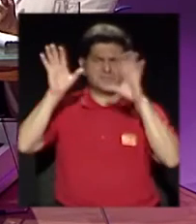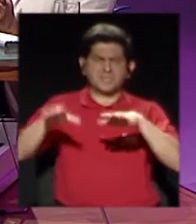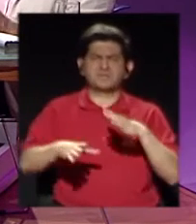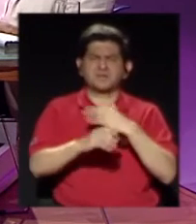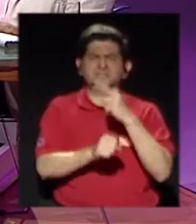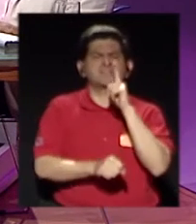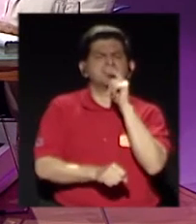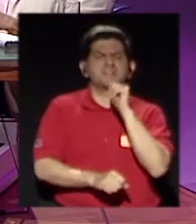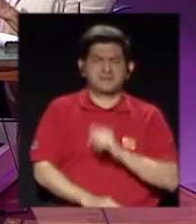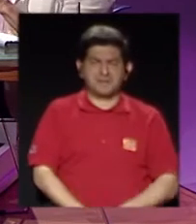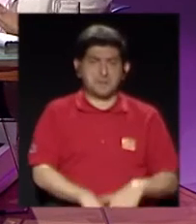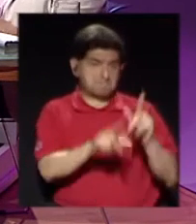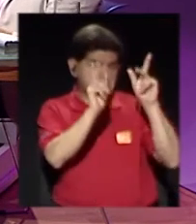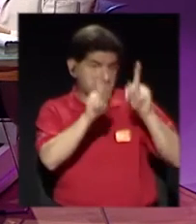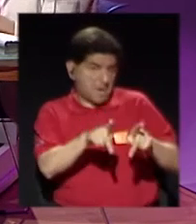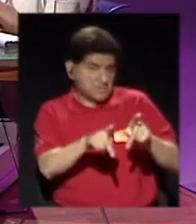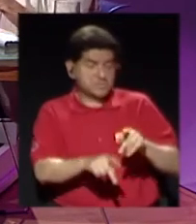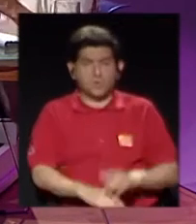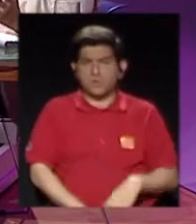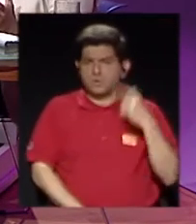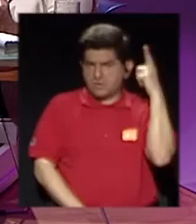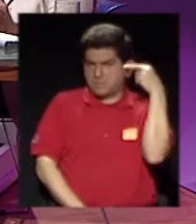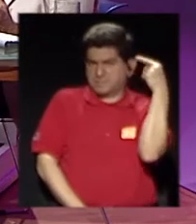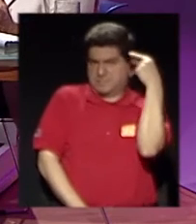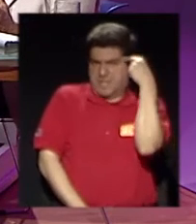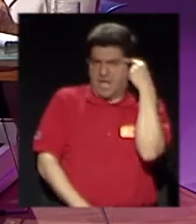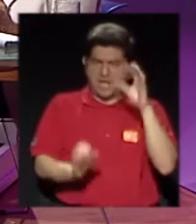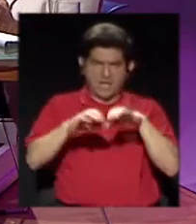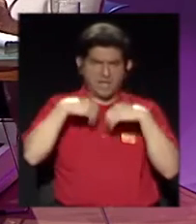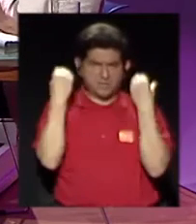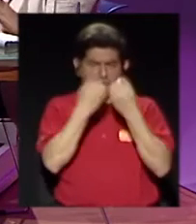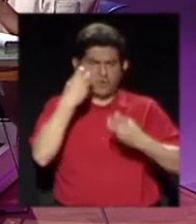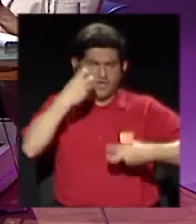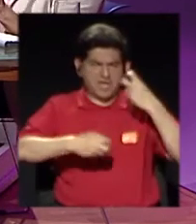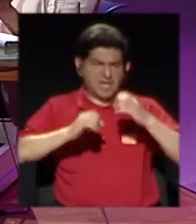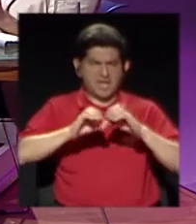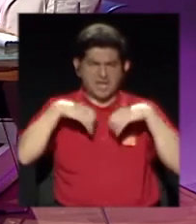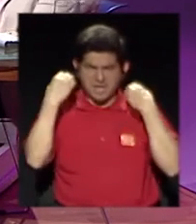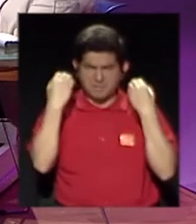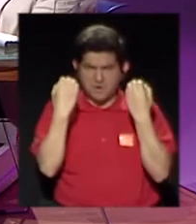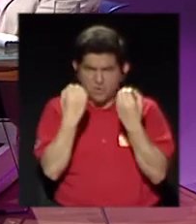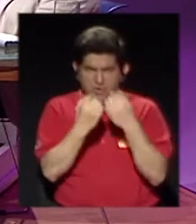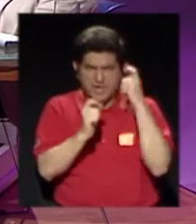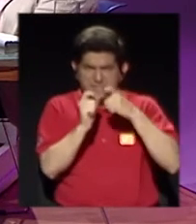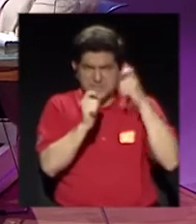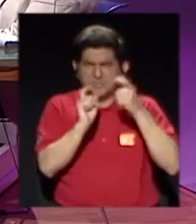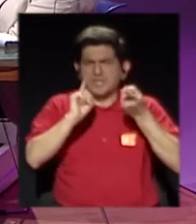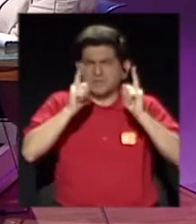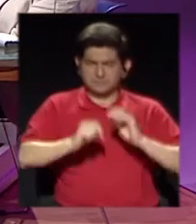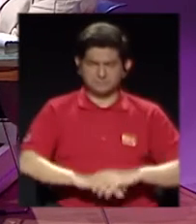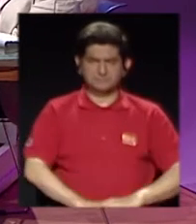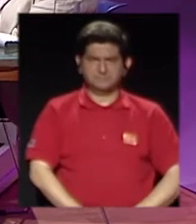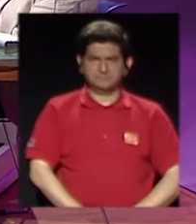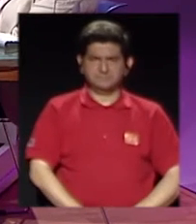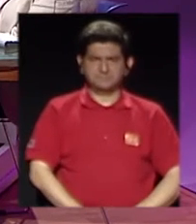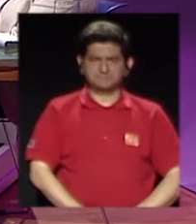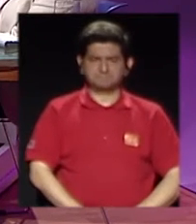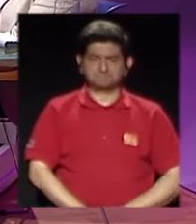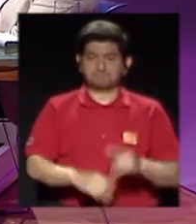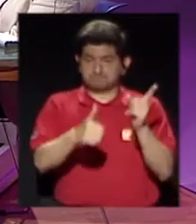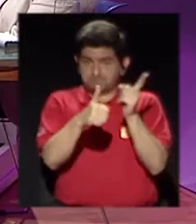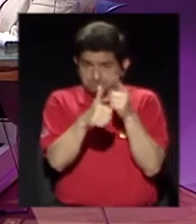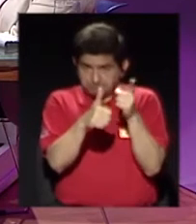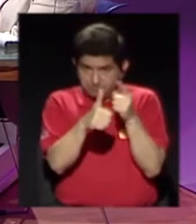las personas es el estado son organizaciones de crimen organizado tendríamos que empezar